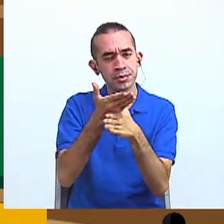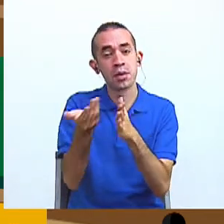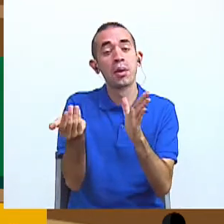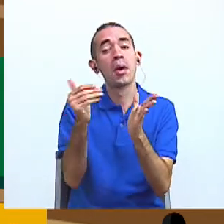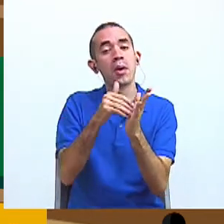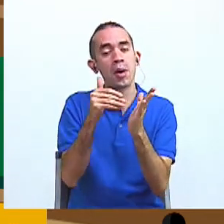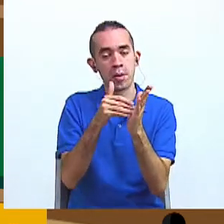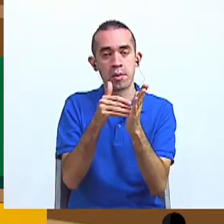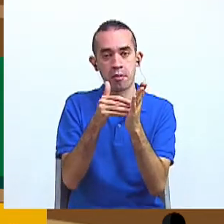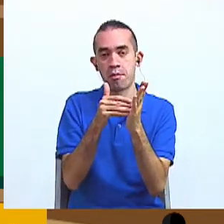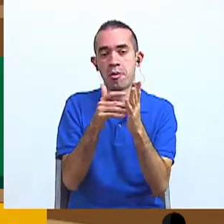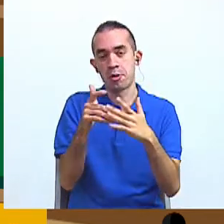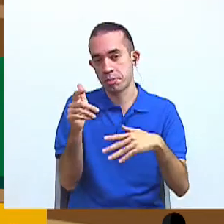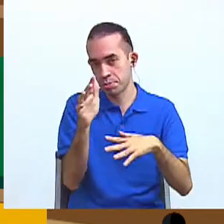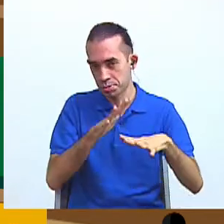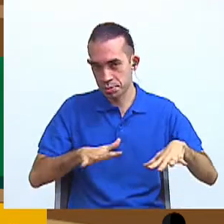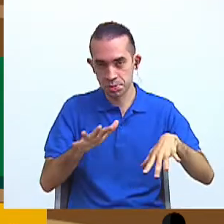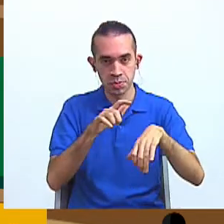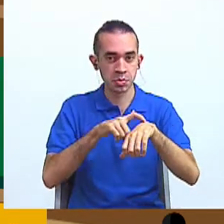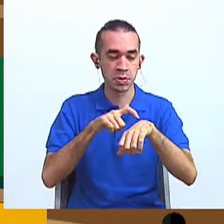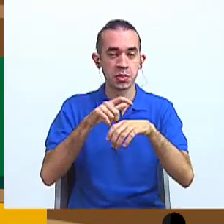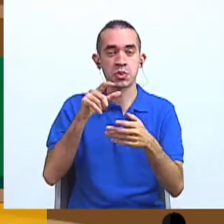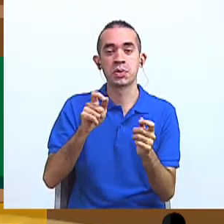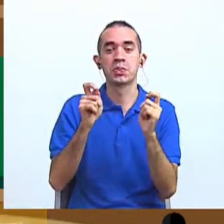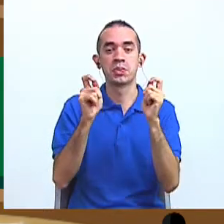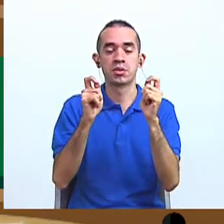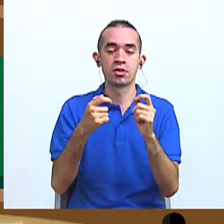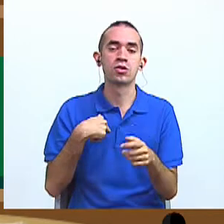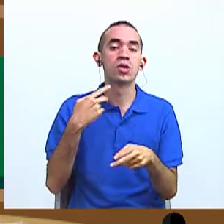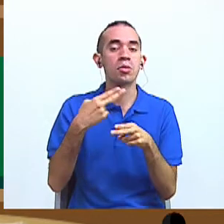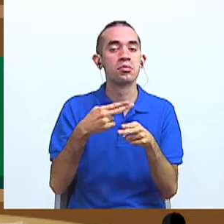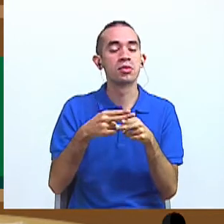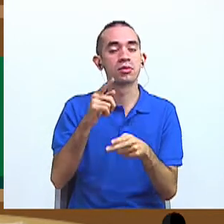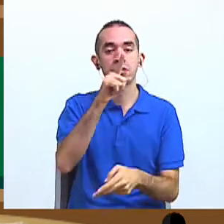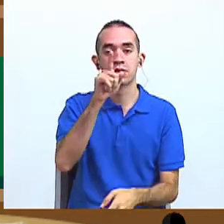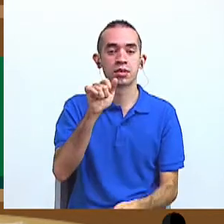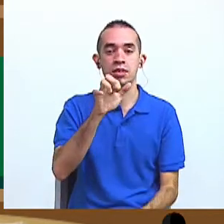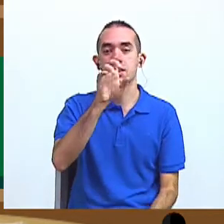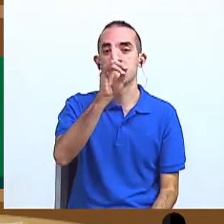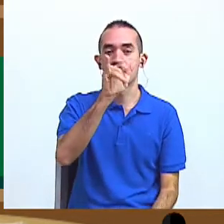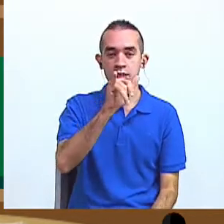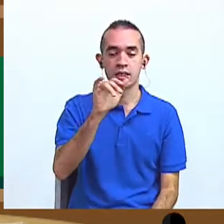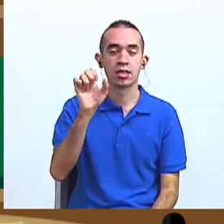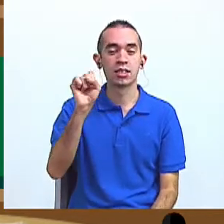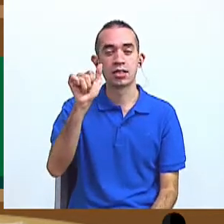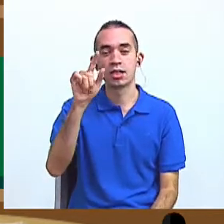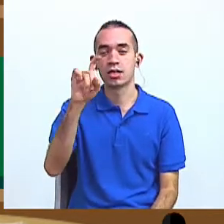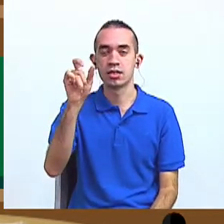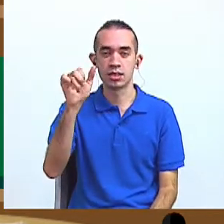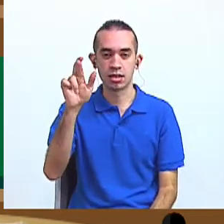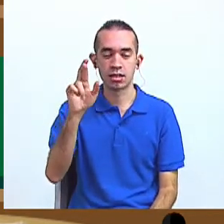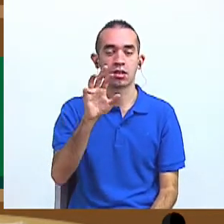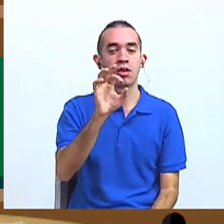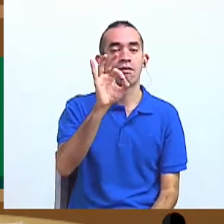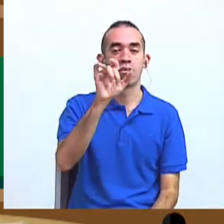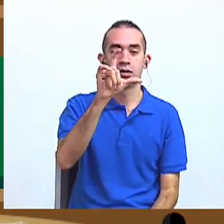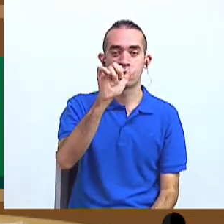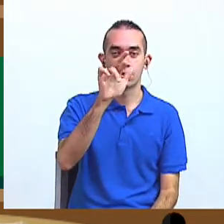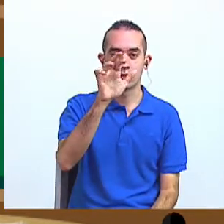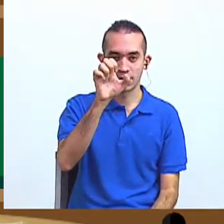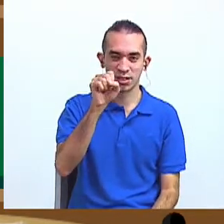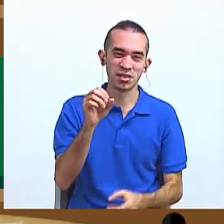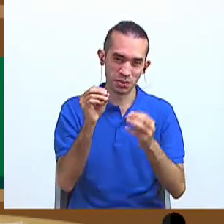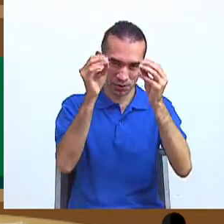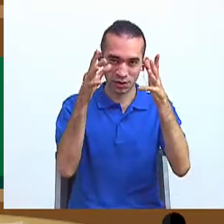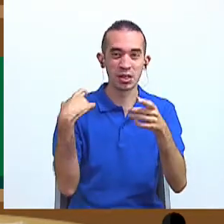espacio educativo. Mi nombre, Seidy Salazar Flores, docente de español, la profe Sei. ¿Se acuerdan de mí? Claro, nos vimos la semana